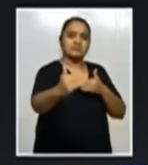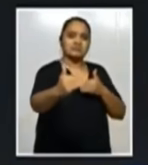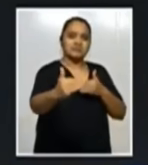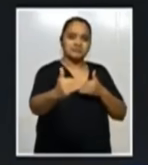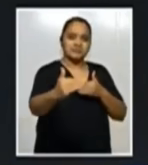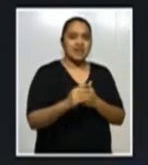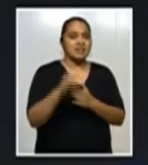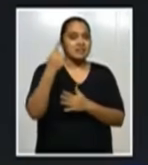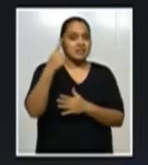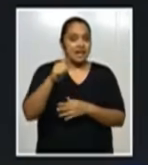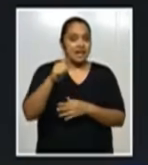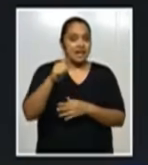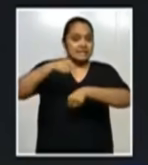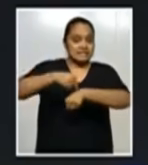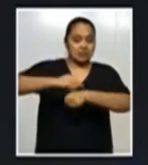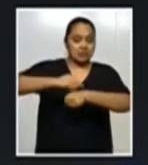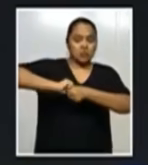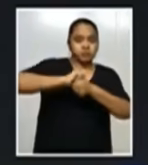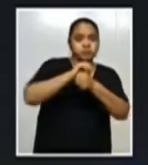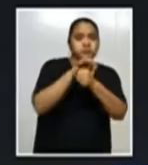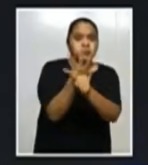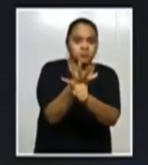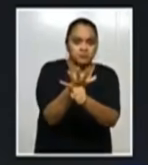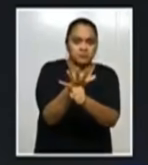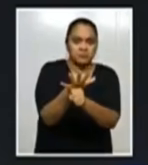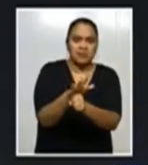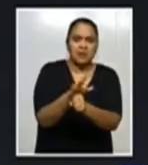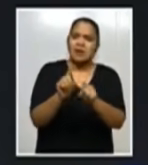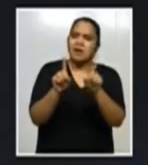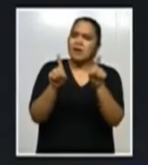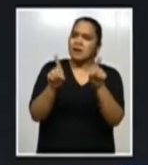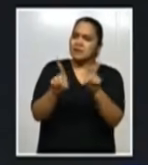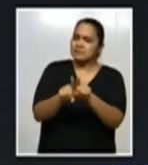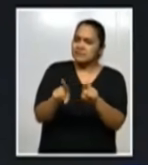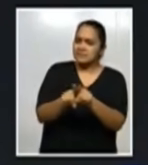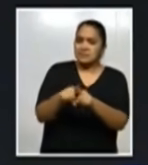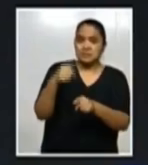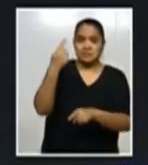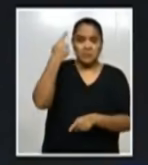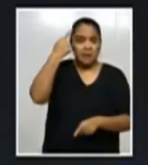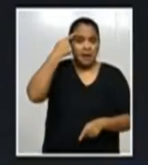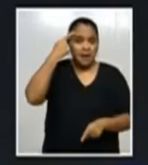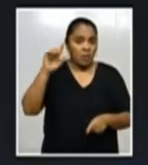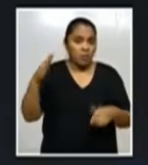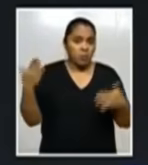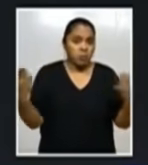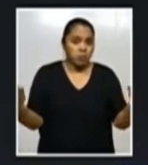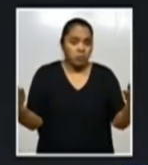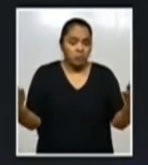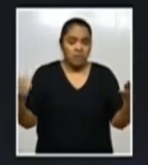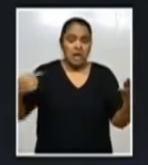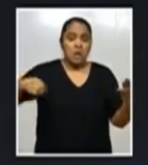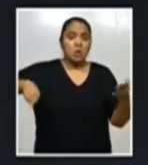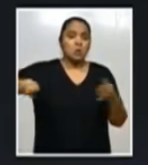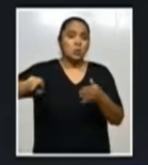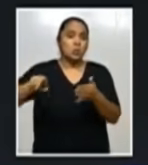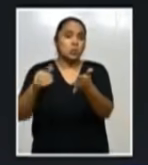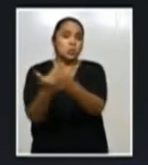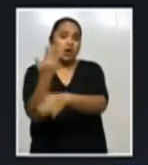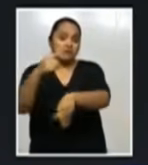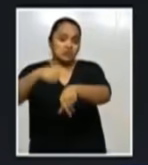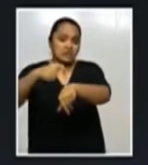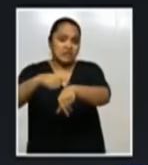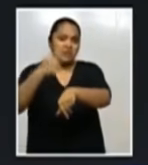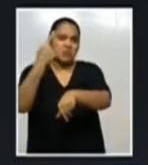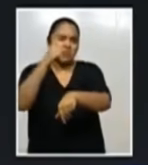tramo la pandemia y también para construir una reapertura económica